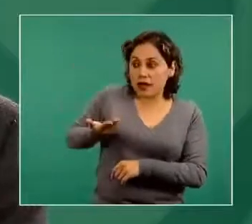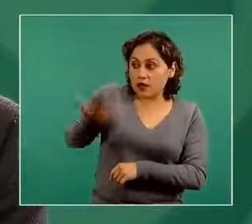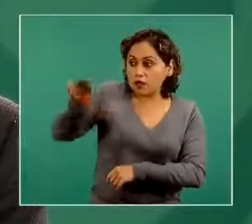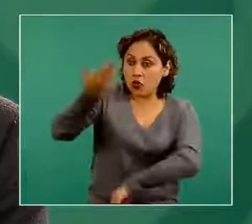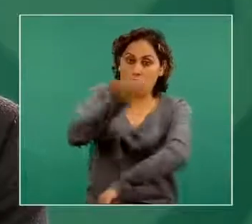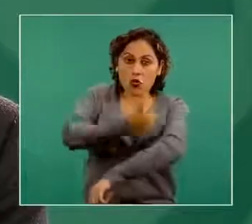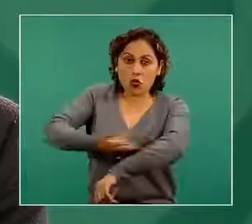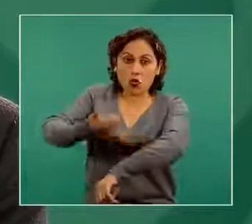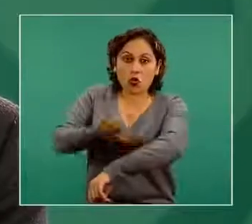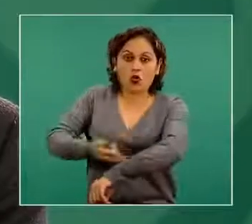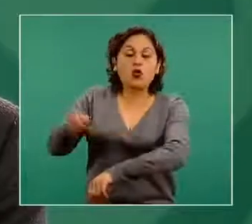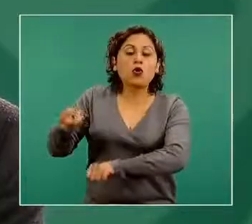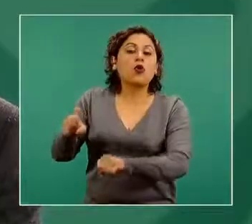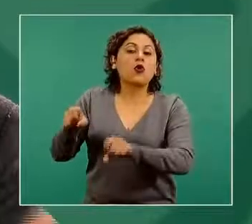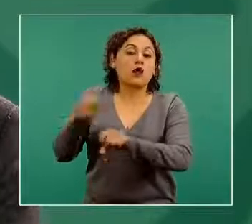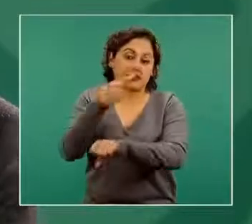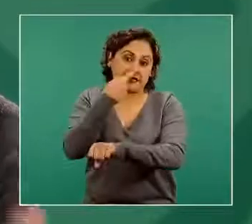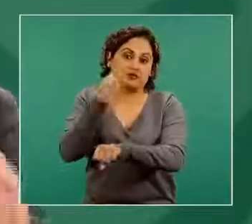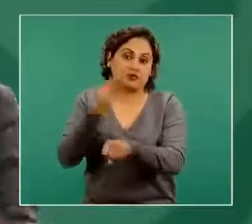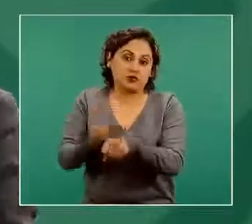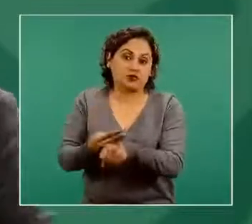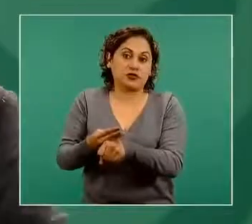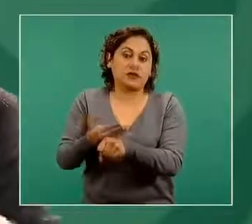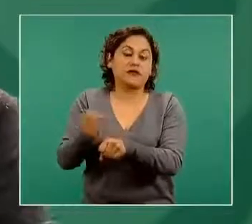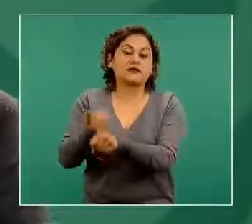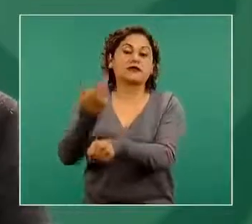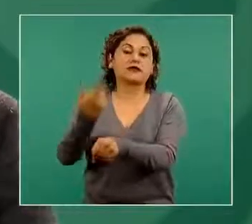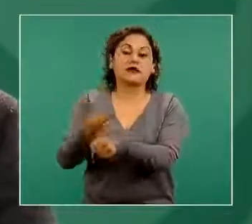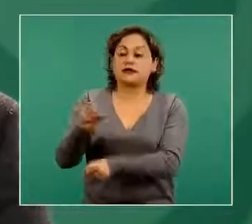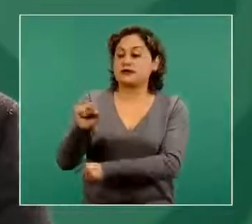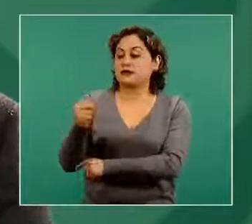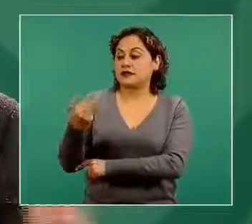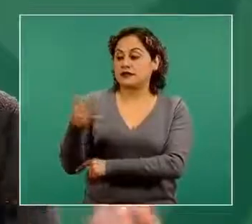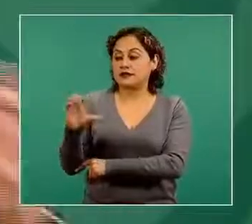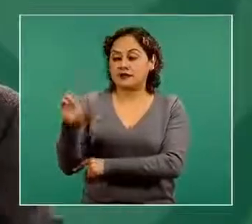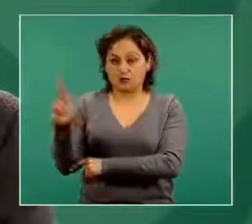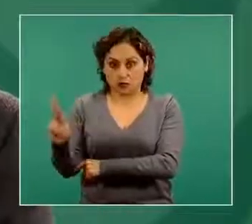del secretario Arturo Herrera sobre si logran